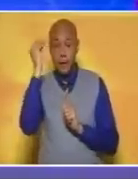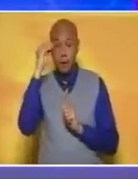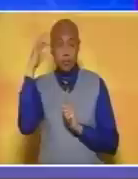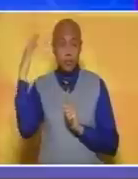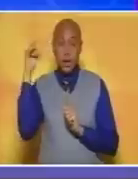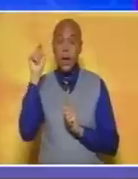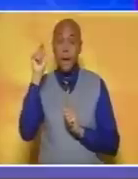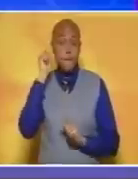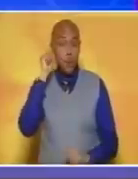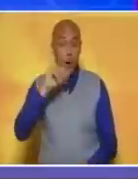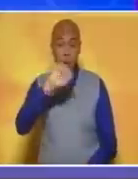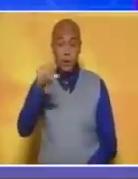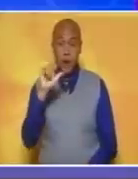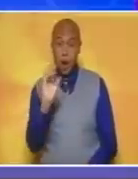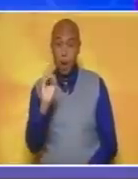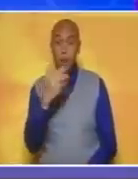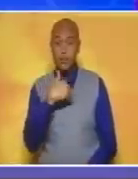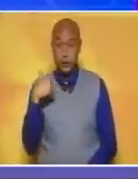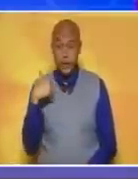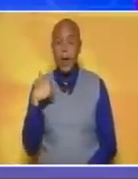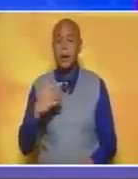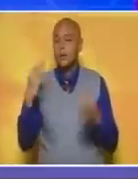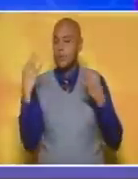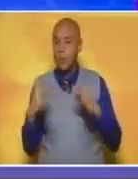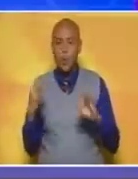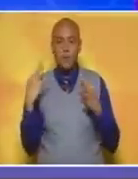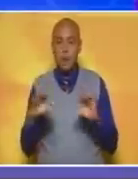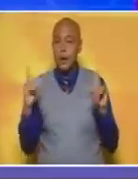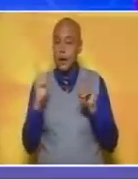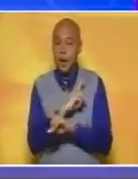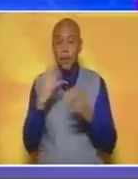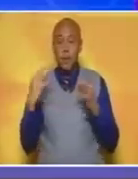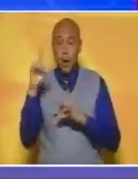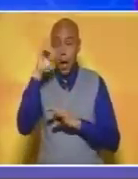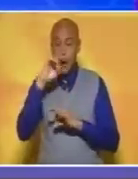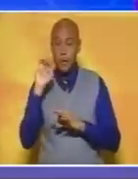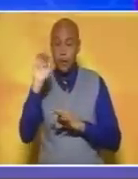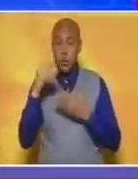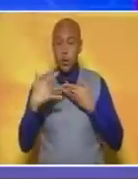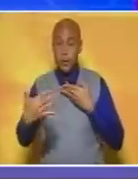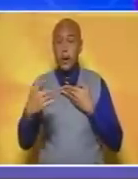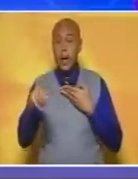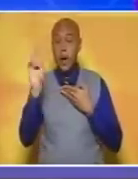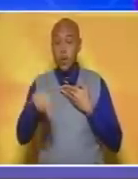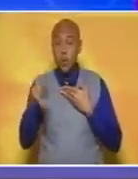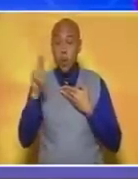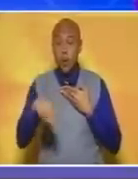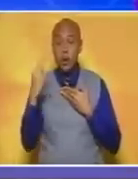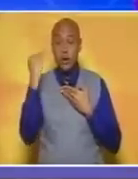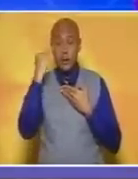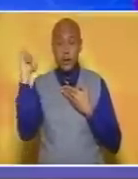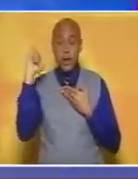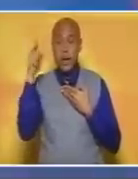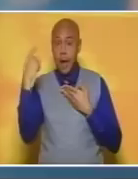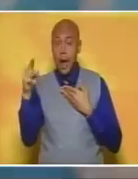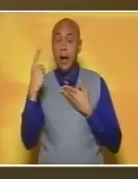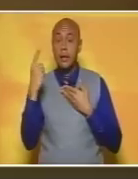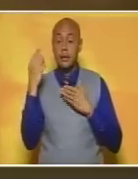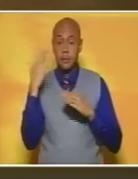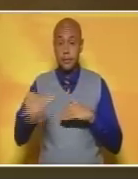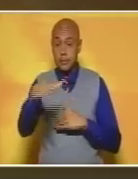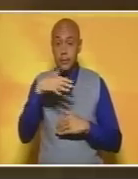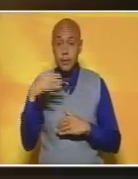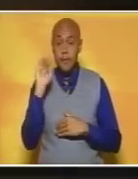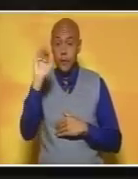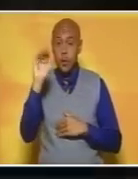es que Jennifer López desea tener una vida normal en unos años, pues nunca imaginó lo que le depararía el destino. En una